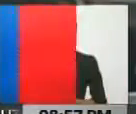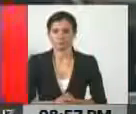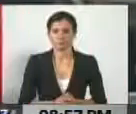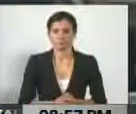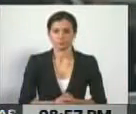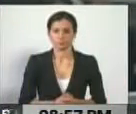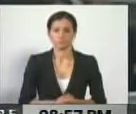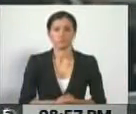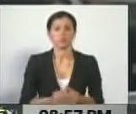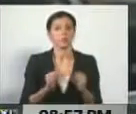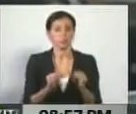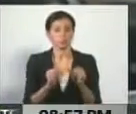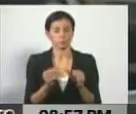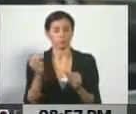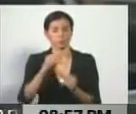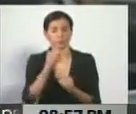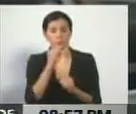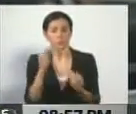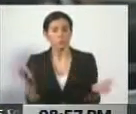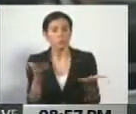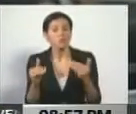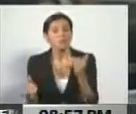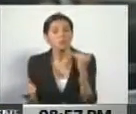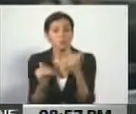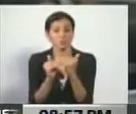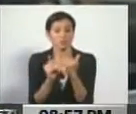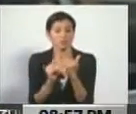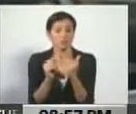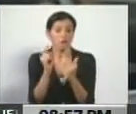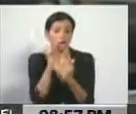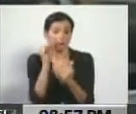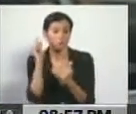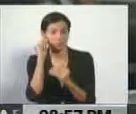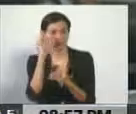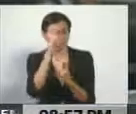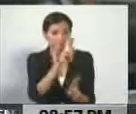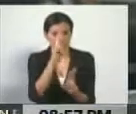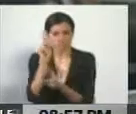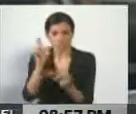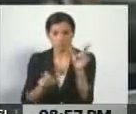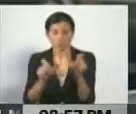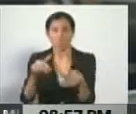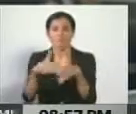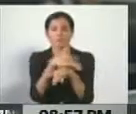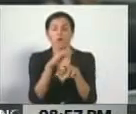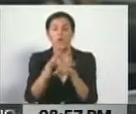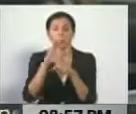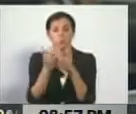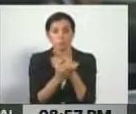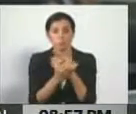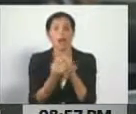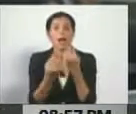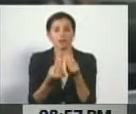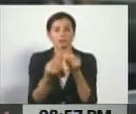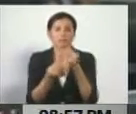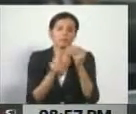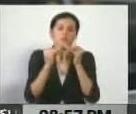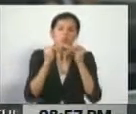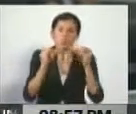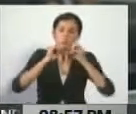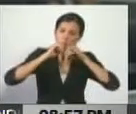Seguimos con más información. Para promover la igualdad sexual y el respeto entre los ciudadanos, el Ministerio para la Cultura difunde información en defensa